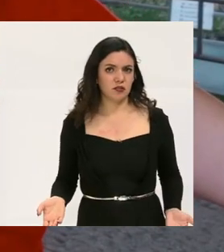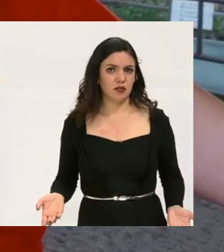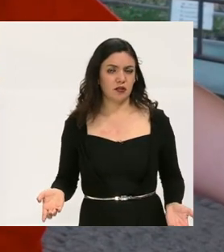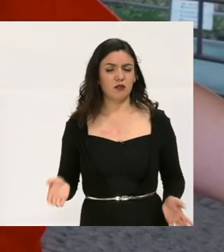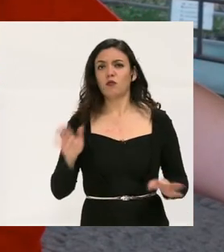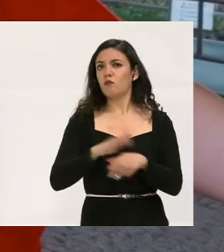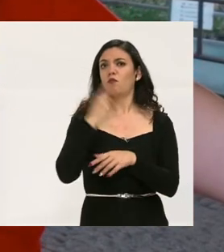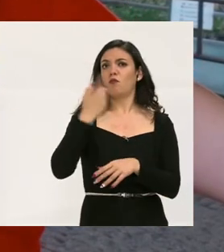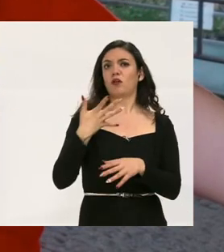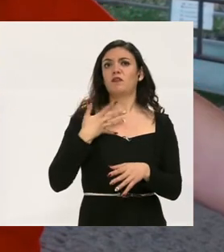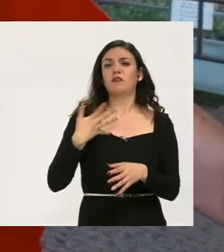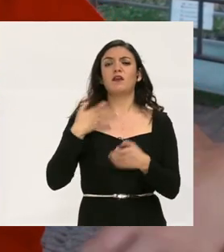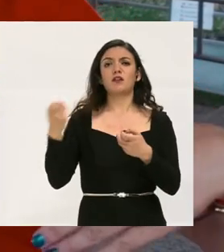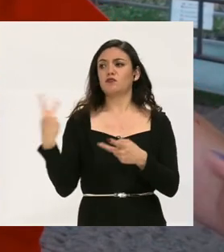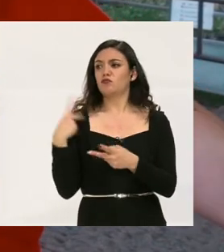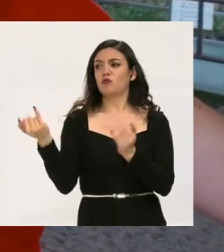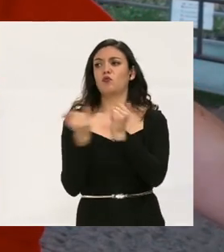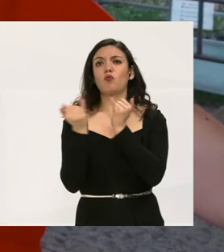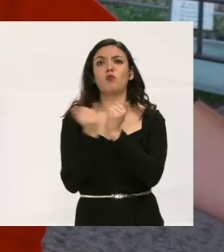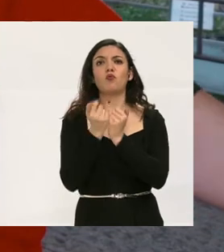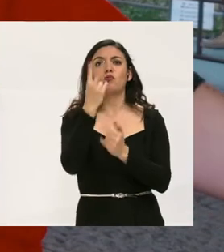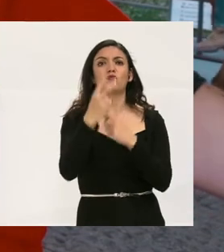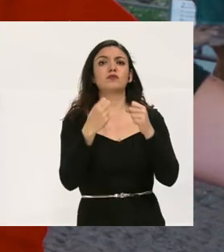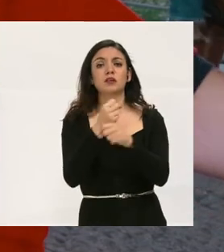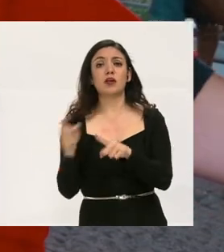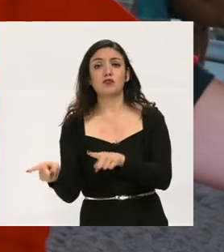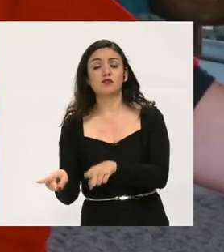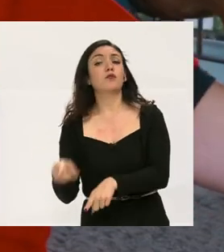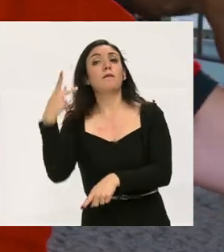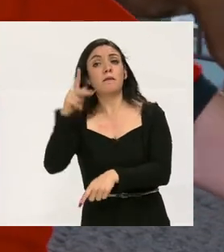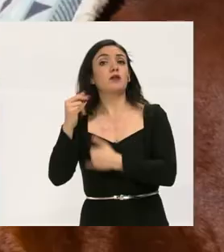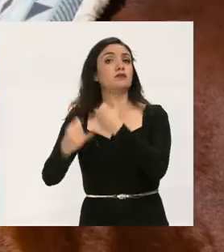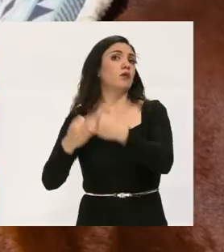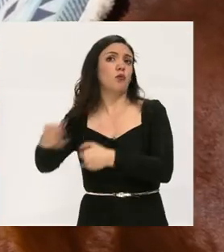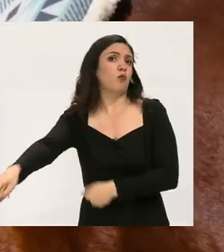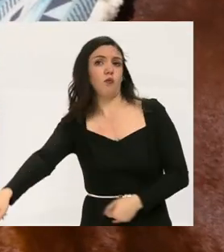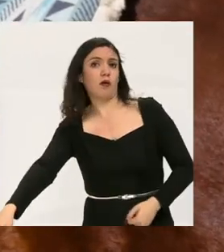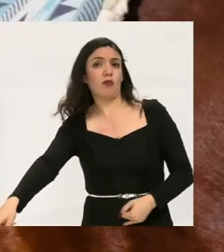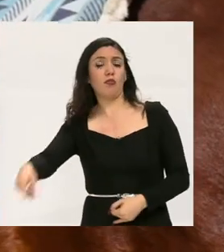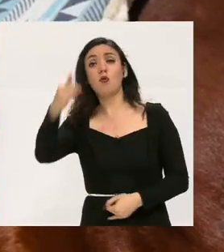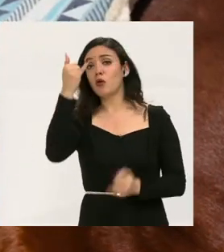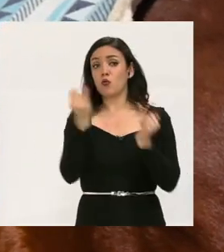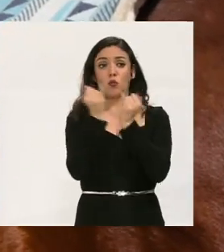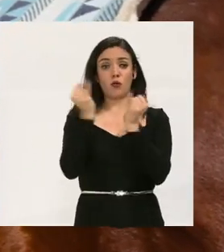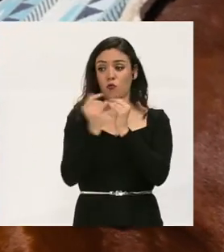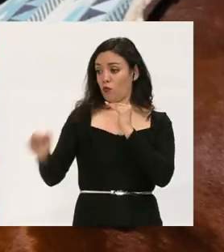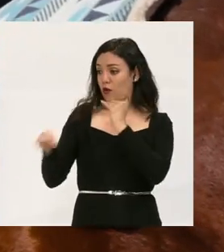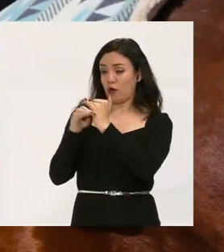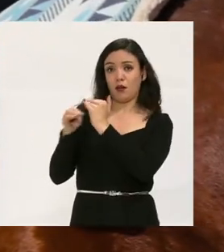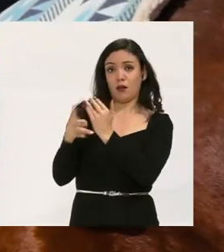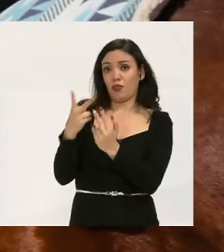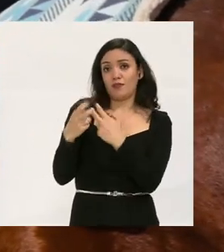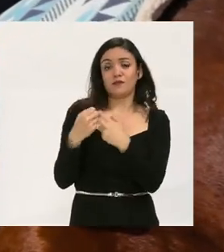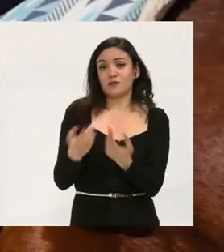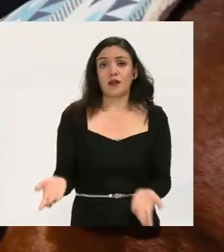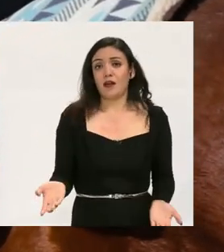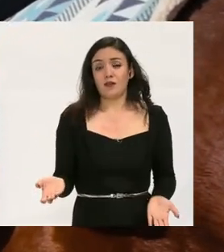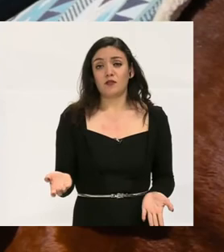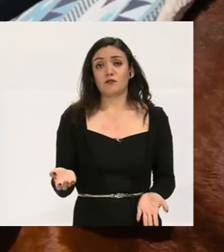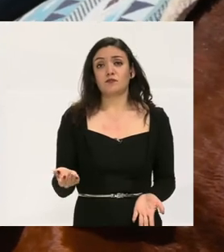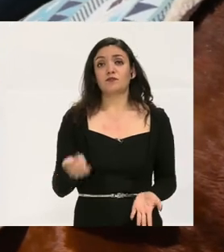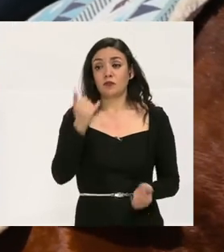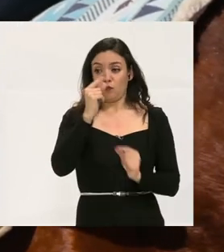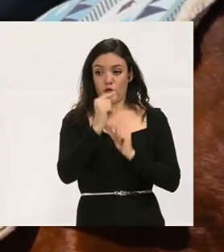especial porque porque a lo mejor los dos son unos bebés de dos años pero ellos están jugando de igual a igual finalmente